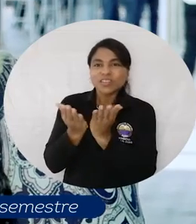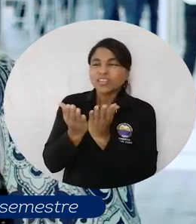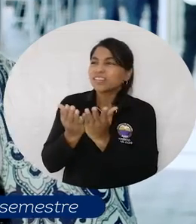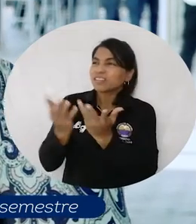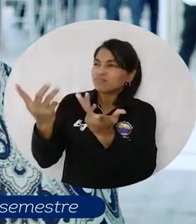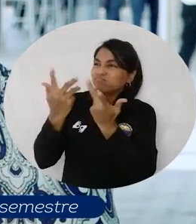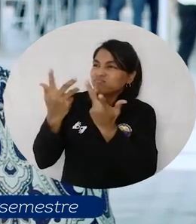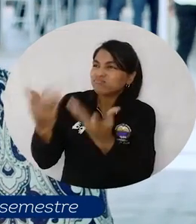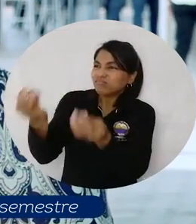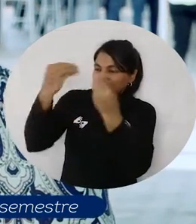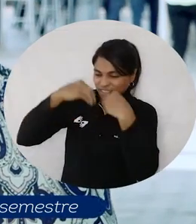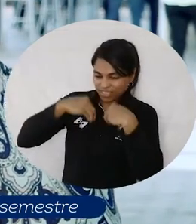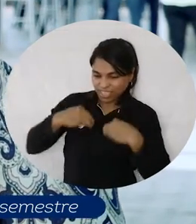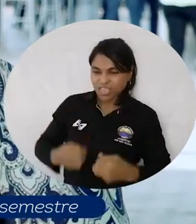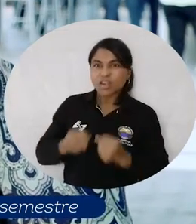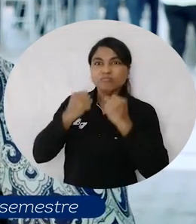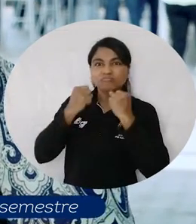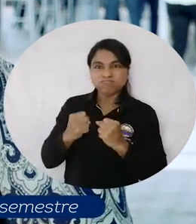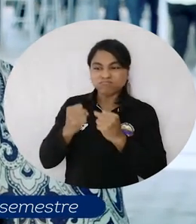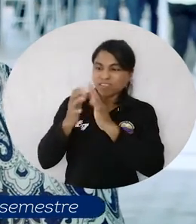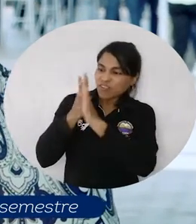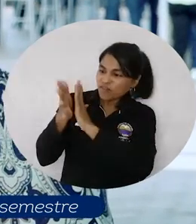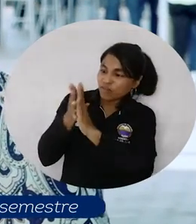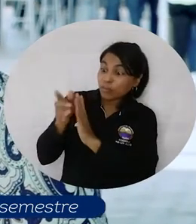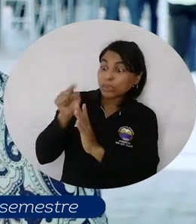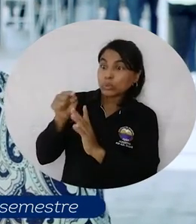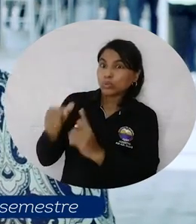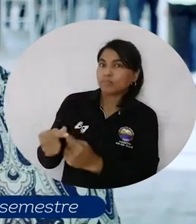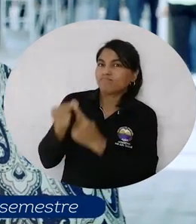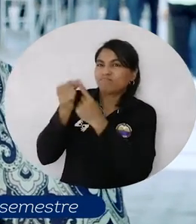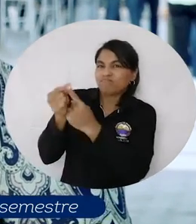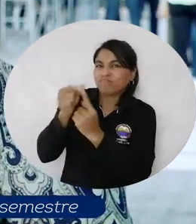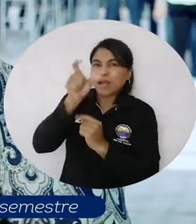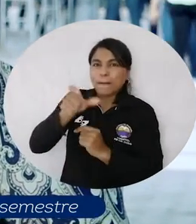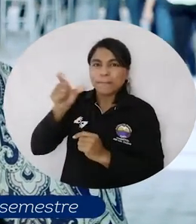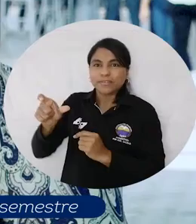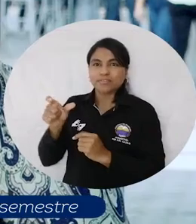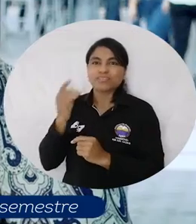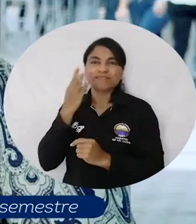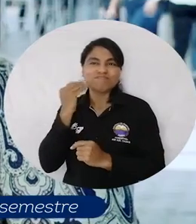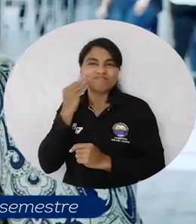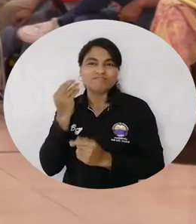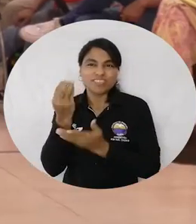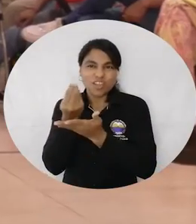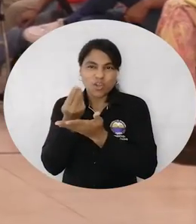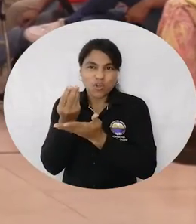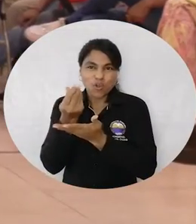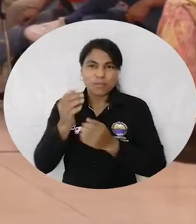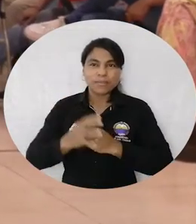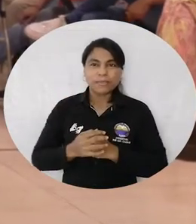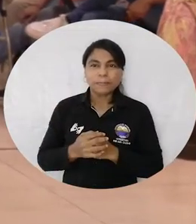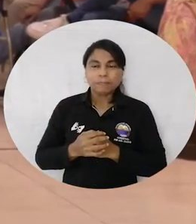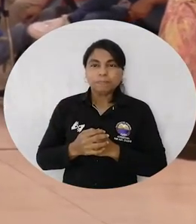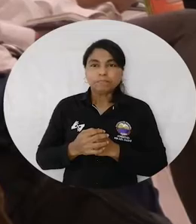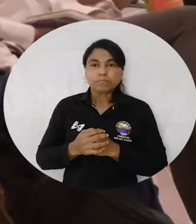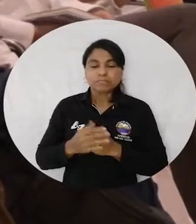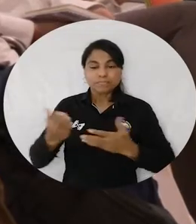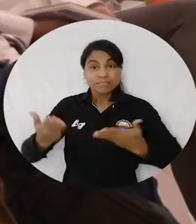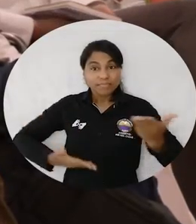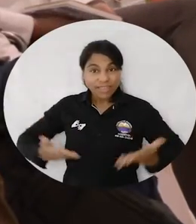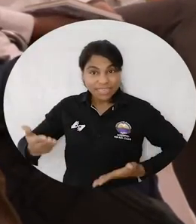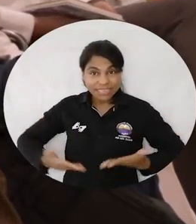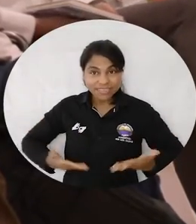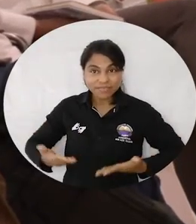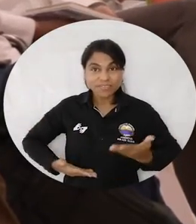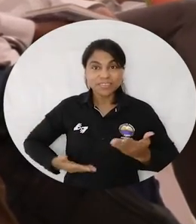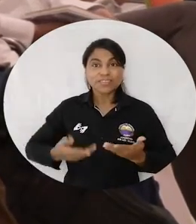nos hacen enriquecernos mucho, la información es muy valiosa por parte de estos expertos en economía. Poner al servicio de